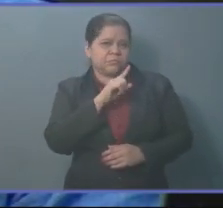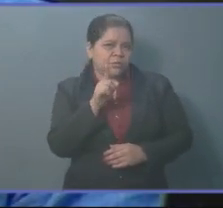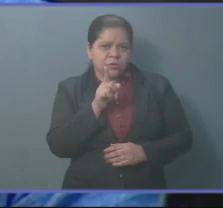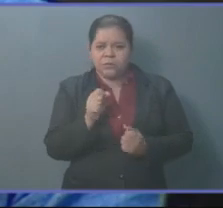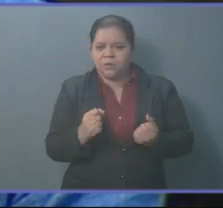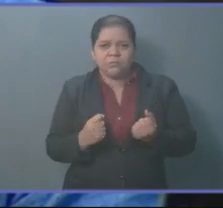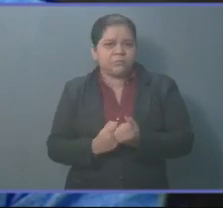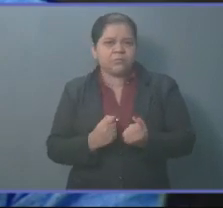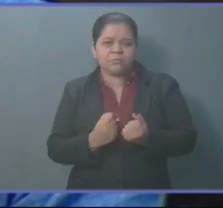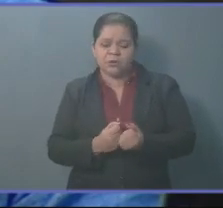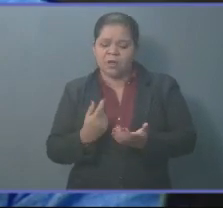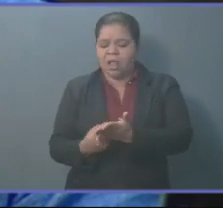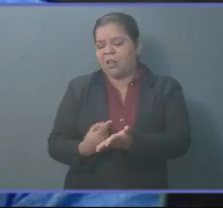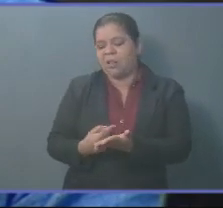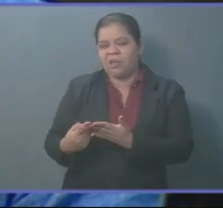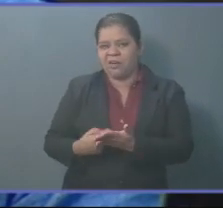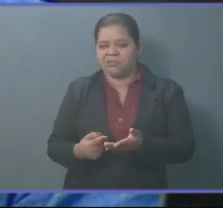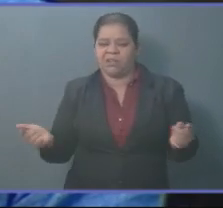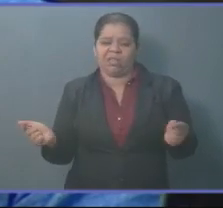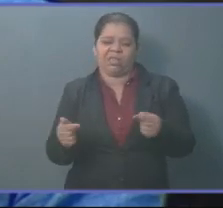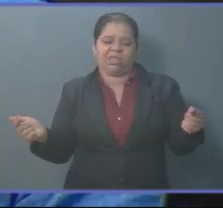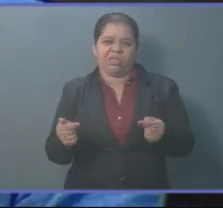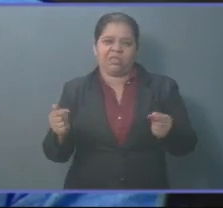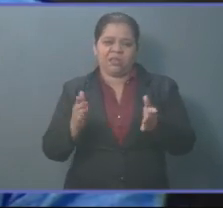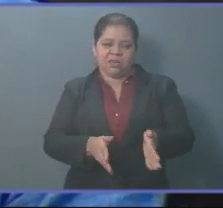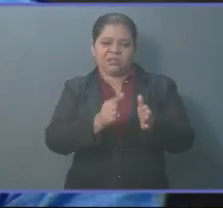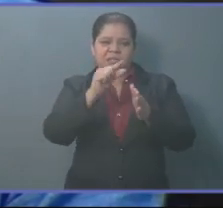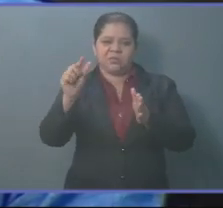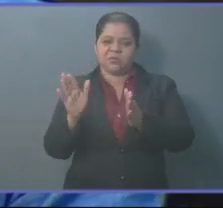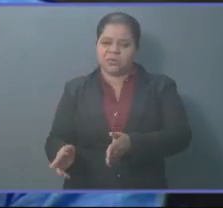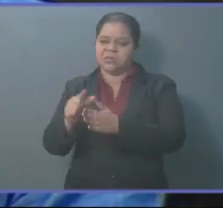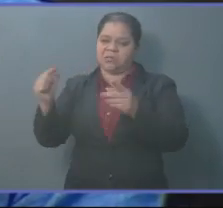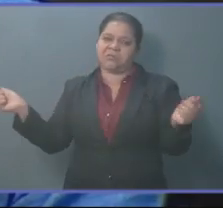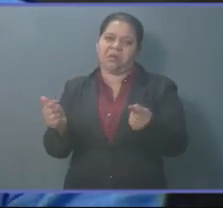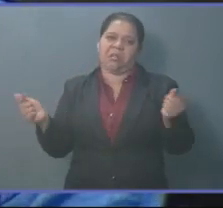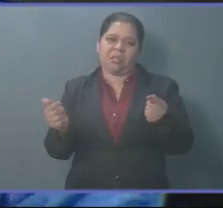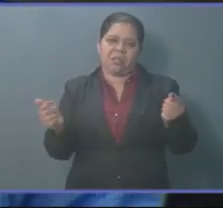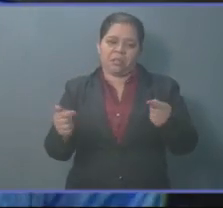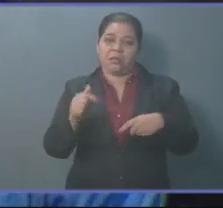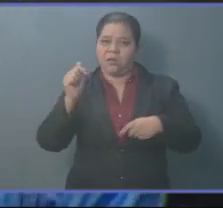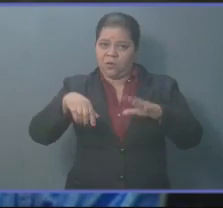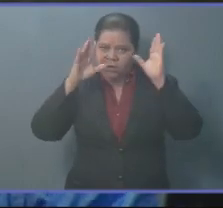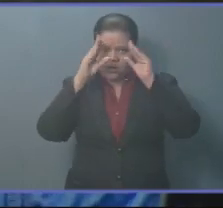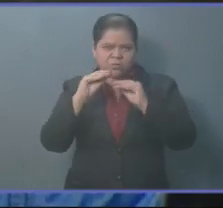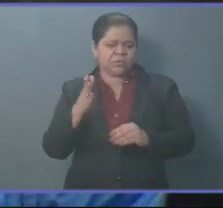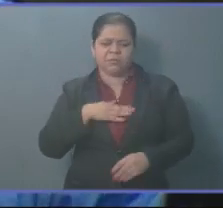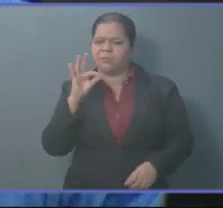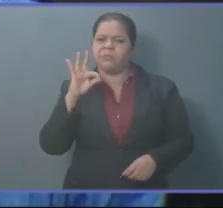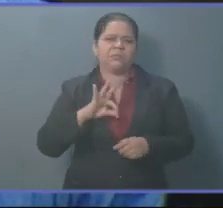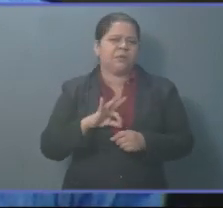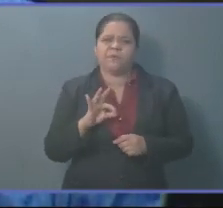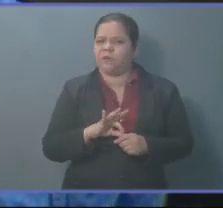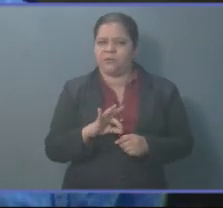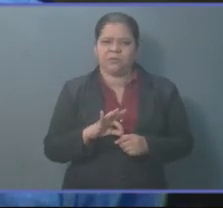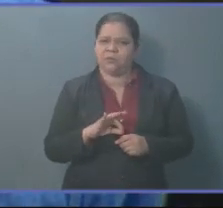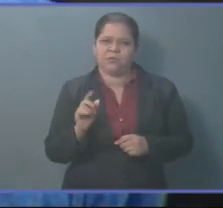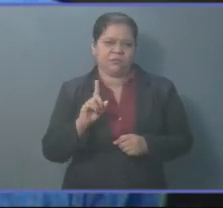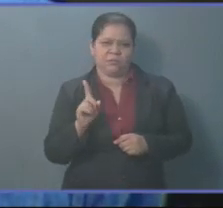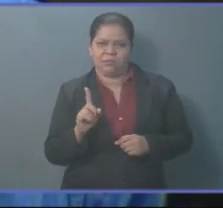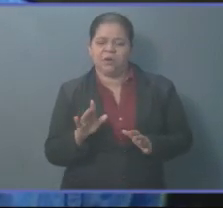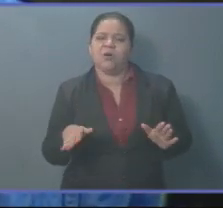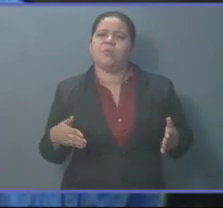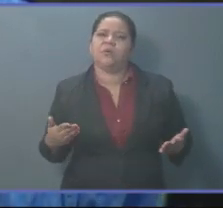discusión estéril entre órganos de Estado, y en esta noche no he dado un voto favorable,